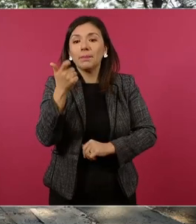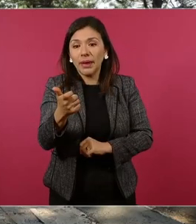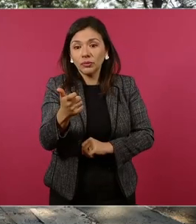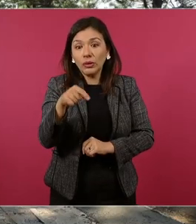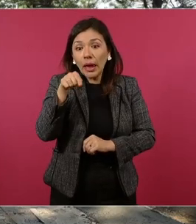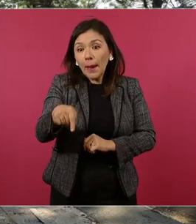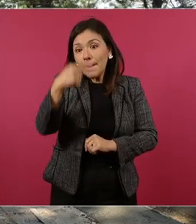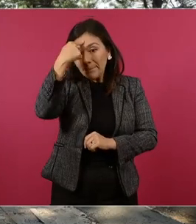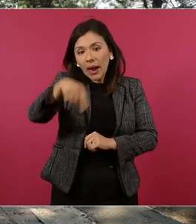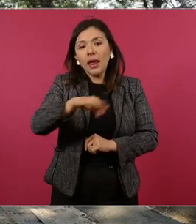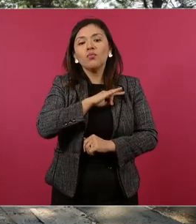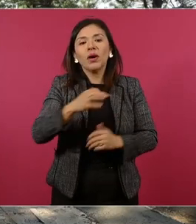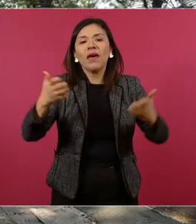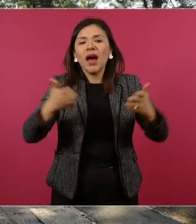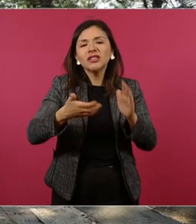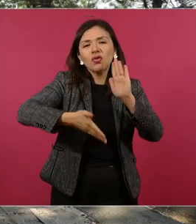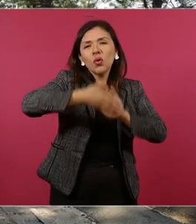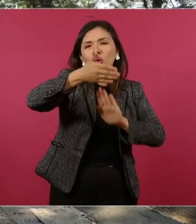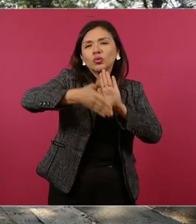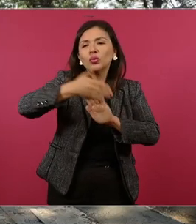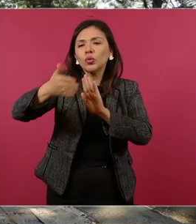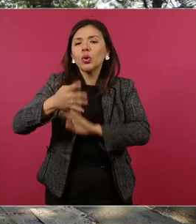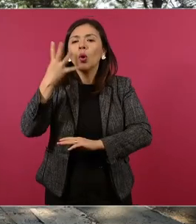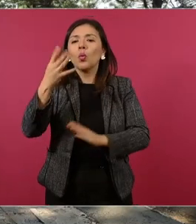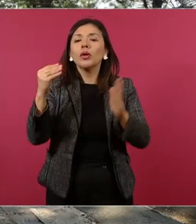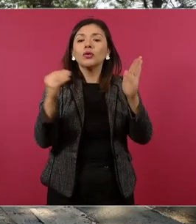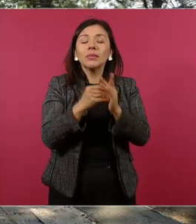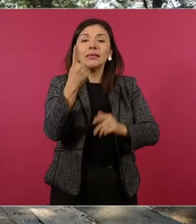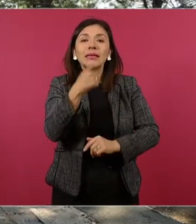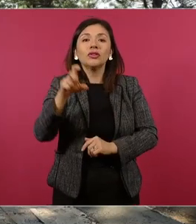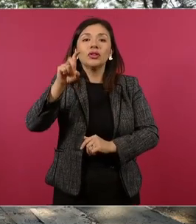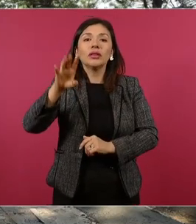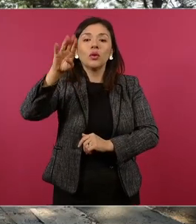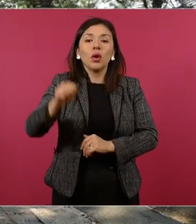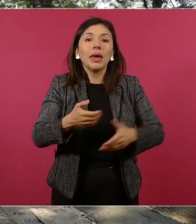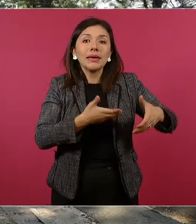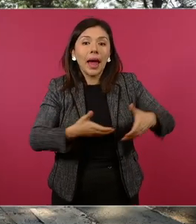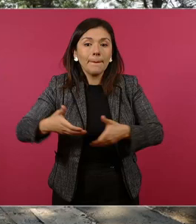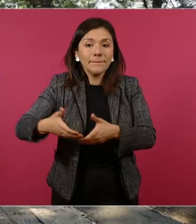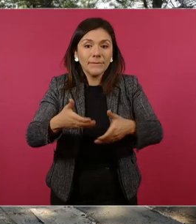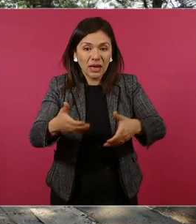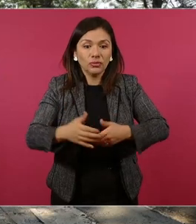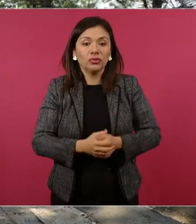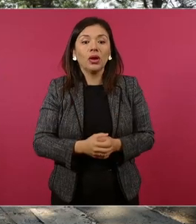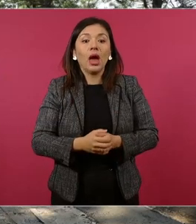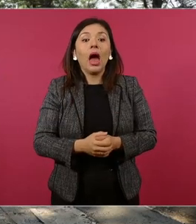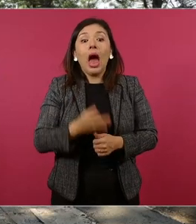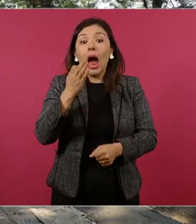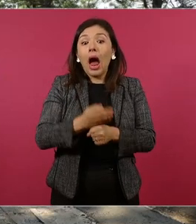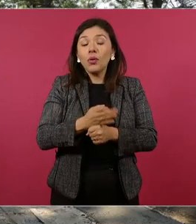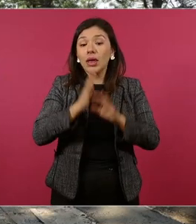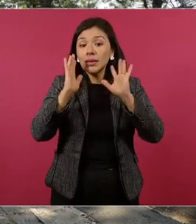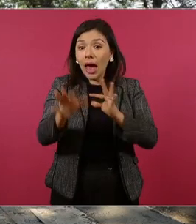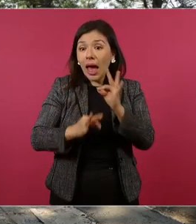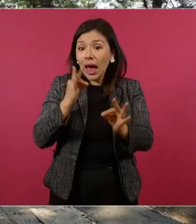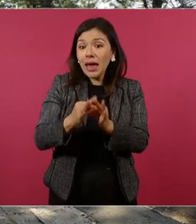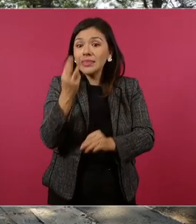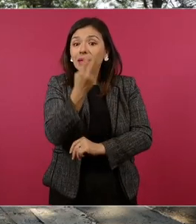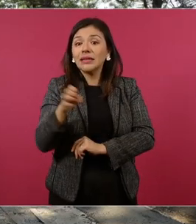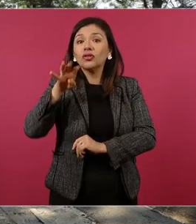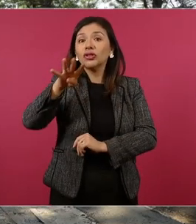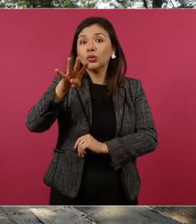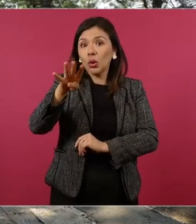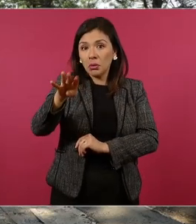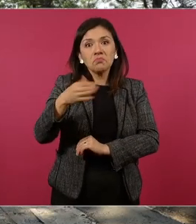poder eh construir 4139 caminos actualmente hemos concluido 319